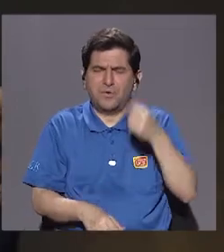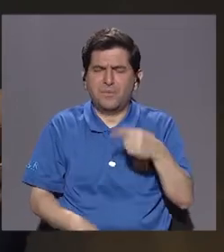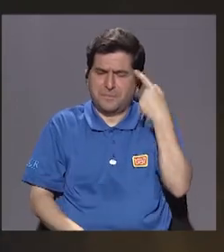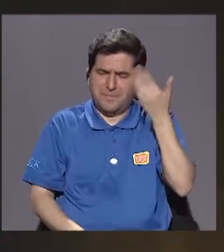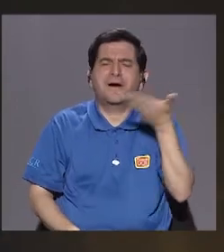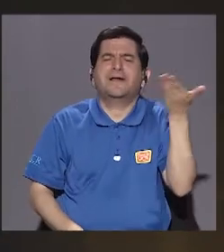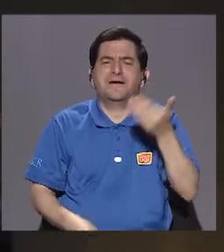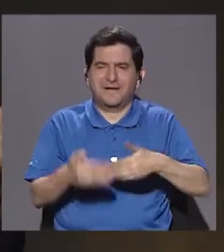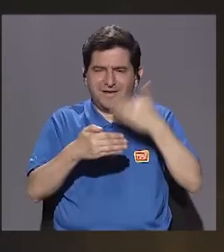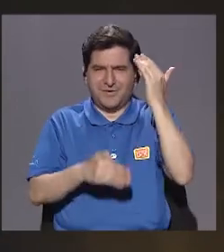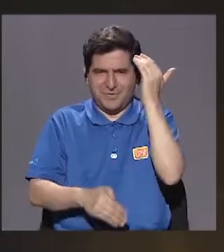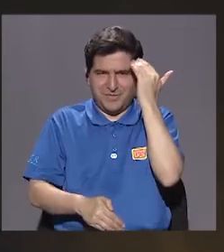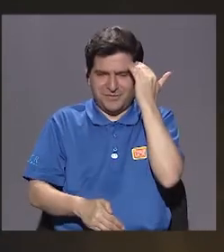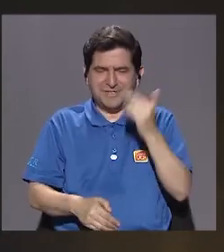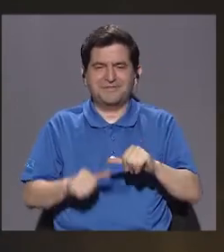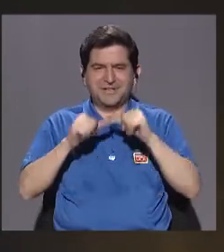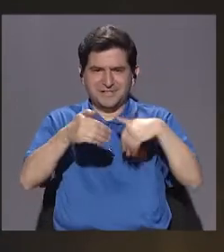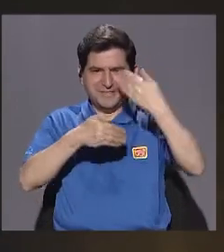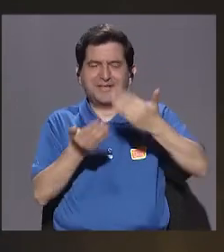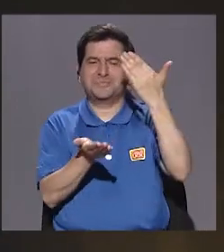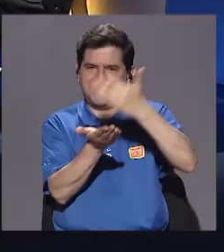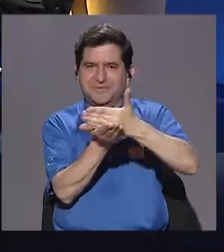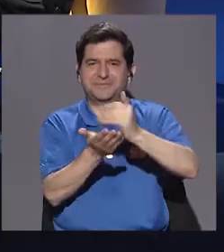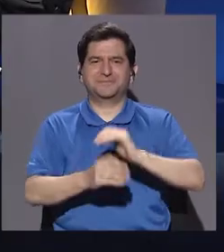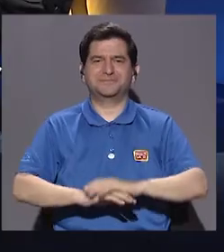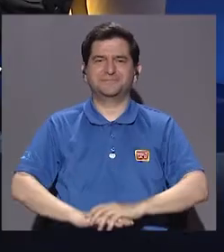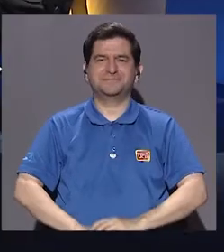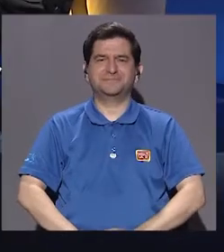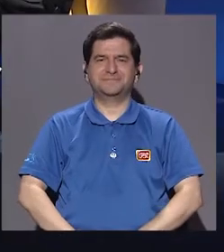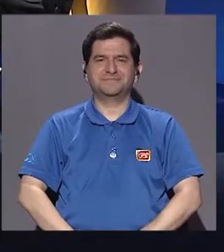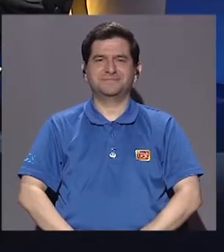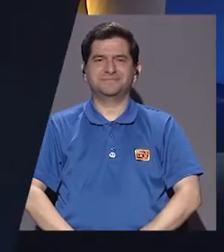pero lo vamos a saber ahora que regresen mujer pausa